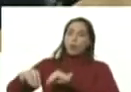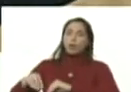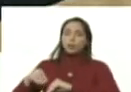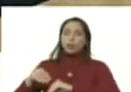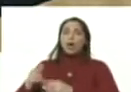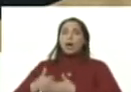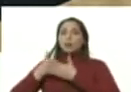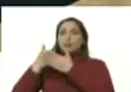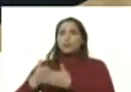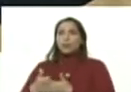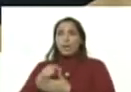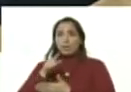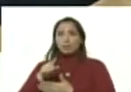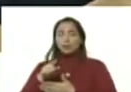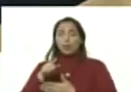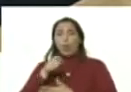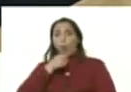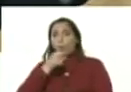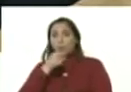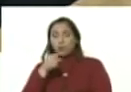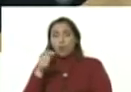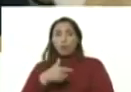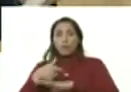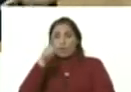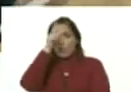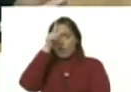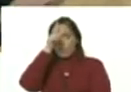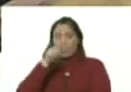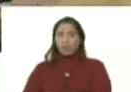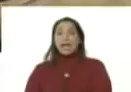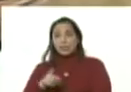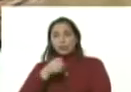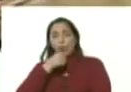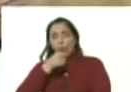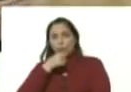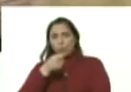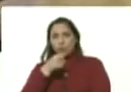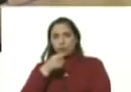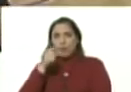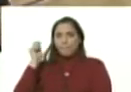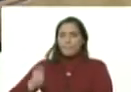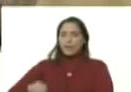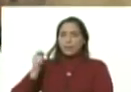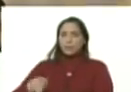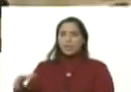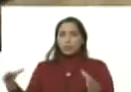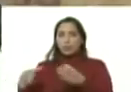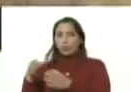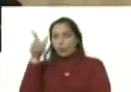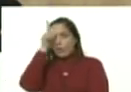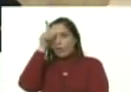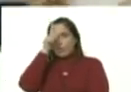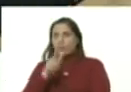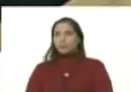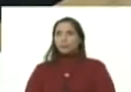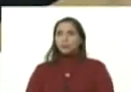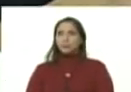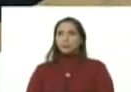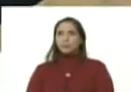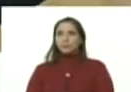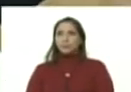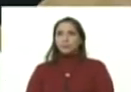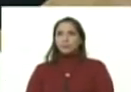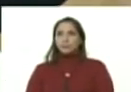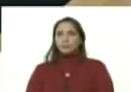ayuda. Esta no es una opinión del gobierno alemán, ojo, es una opinión de una parlamentaria del grupo parlamentario Die Linke, que es de izquierda, pero